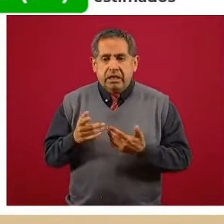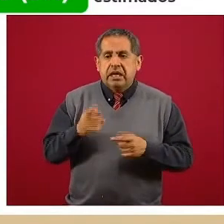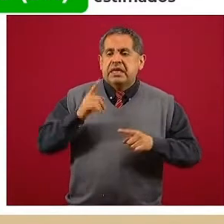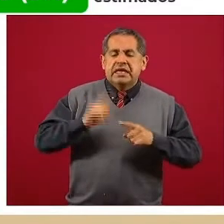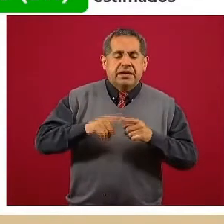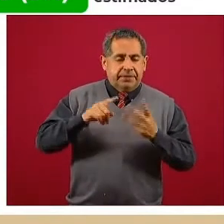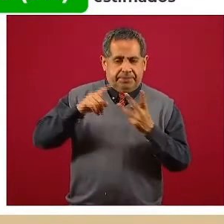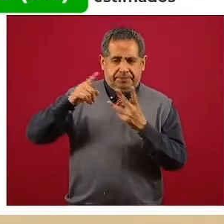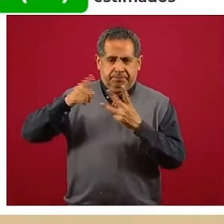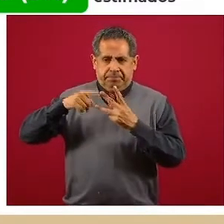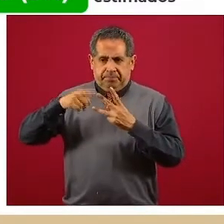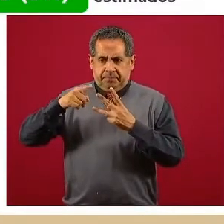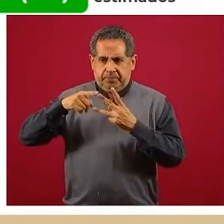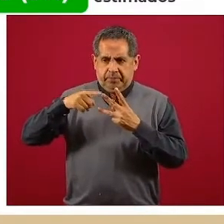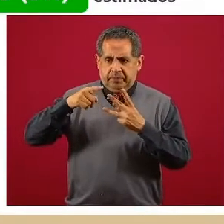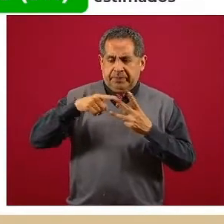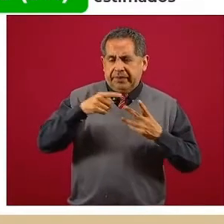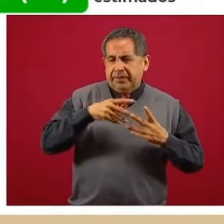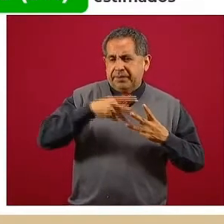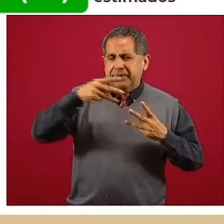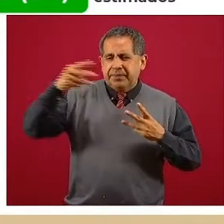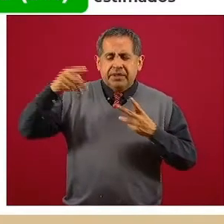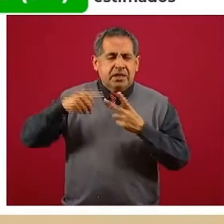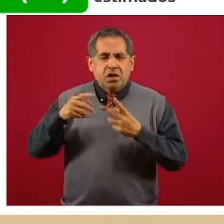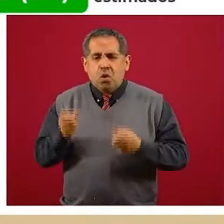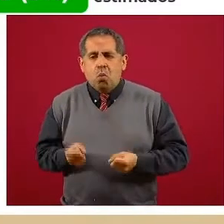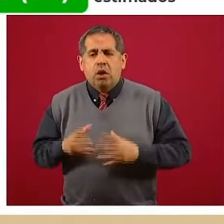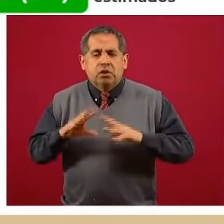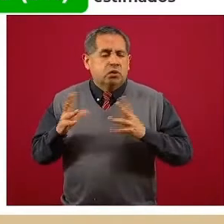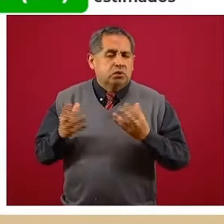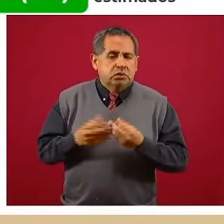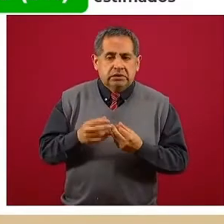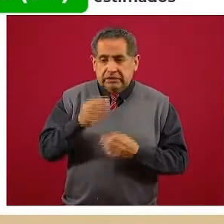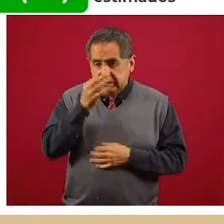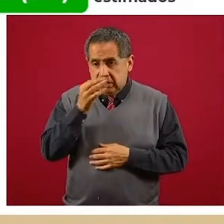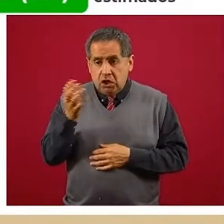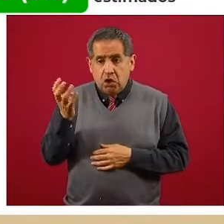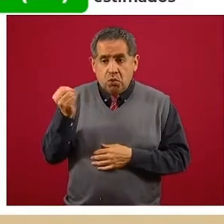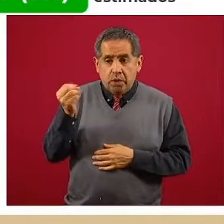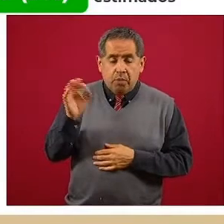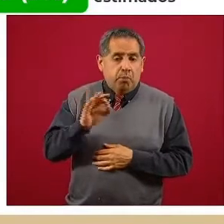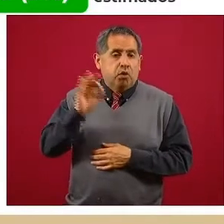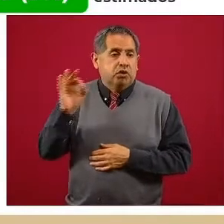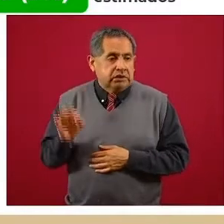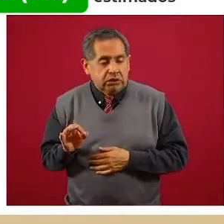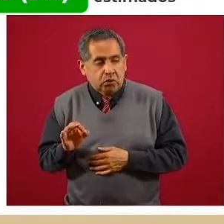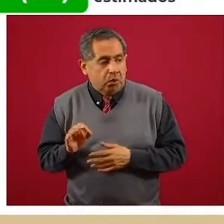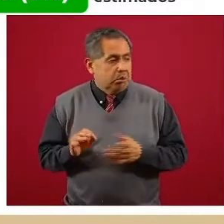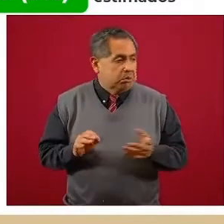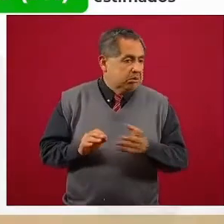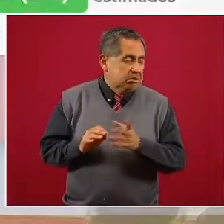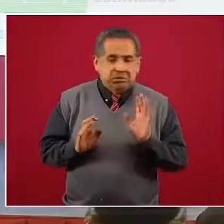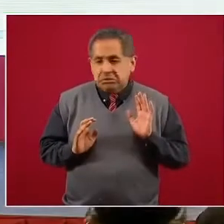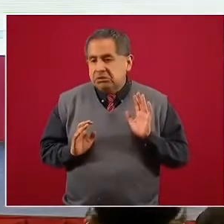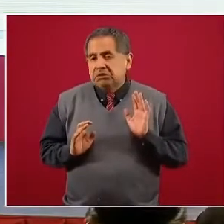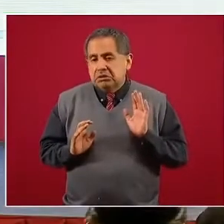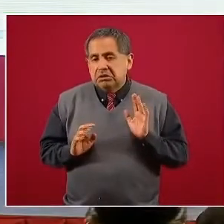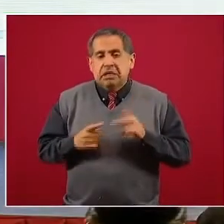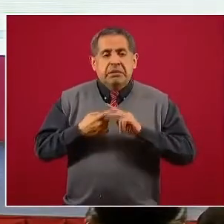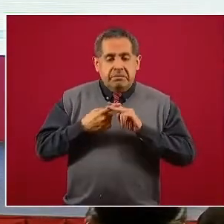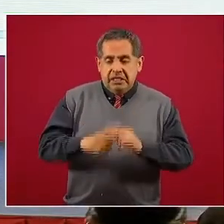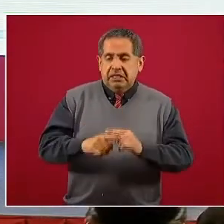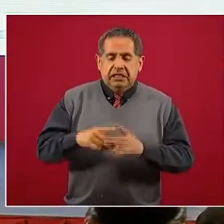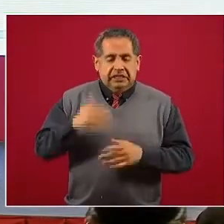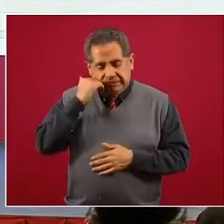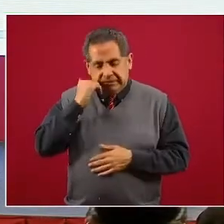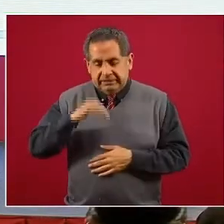semana, que es los casos activos estimados, solo el 9% representan las personas que han iniciado con